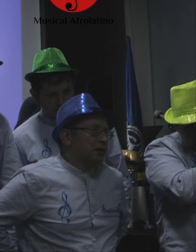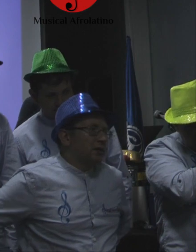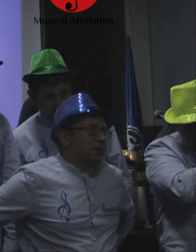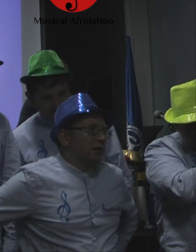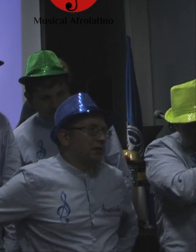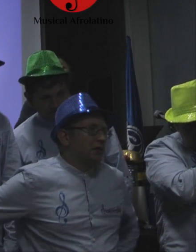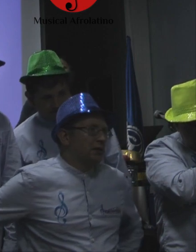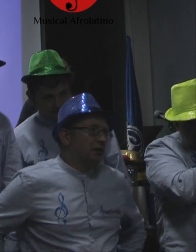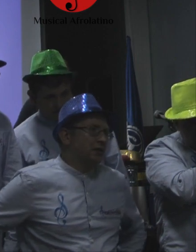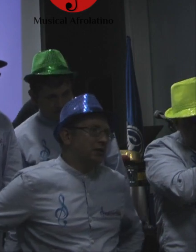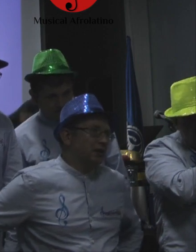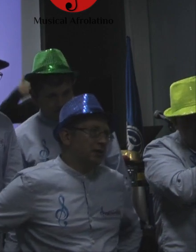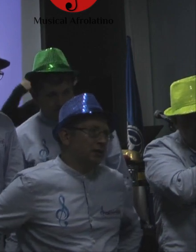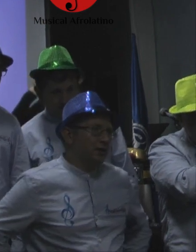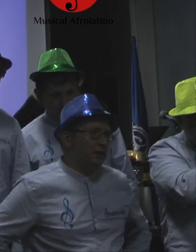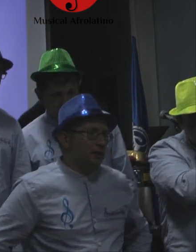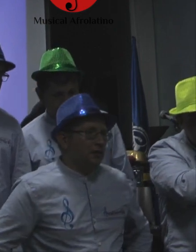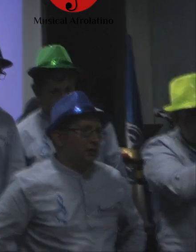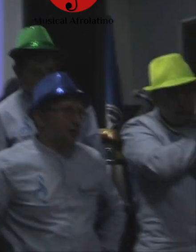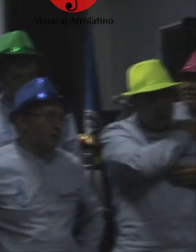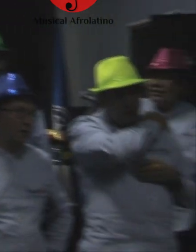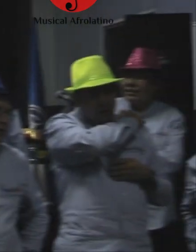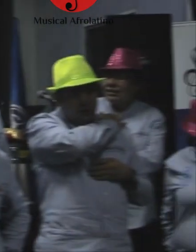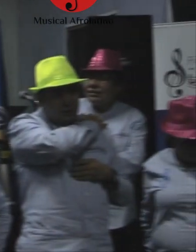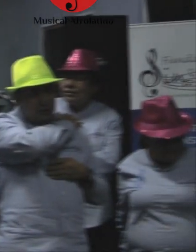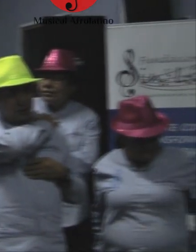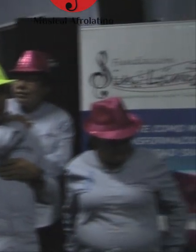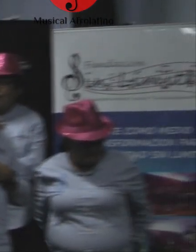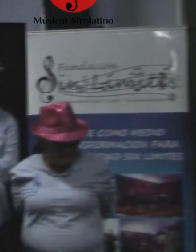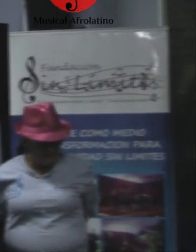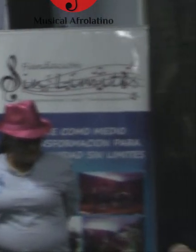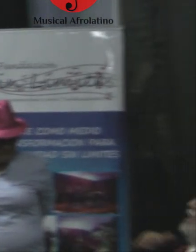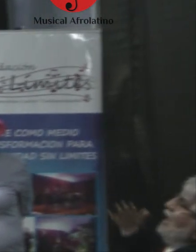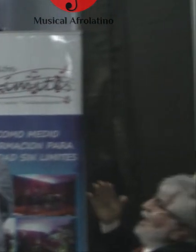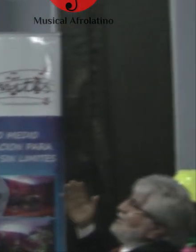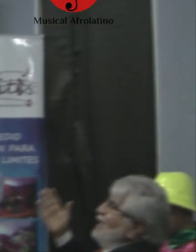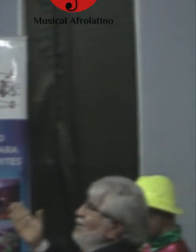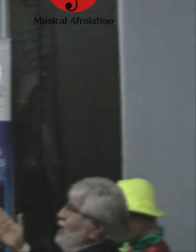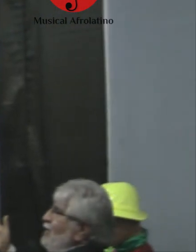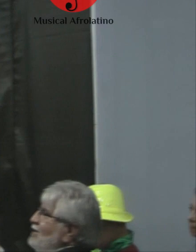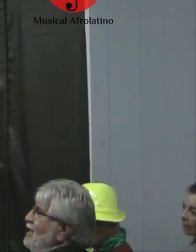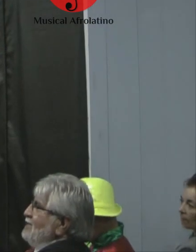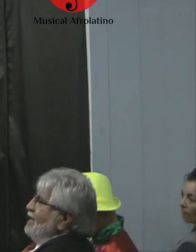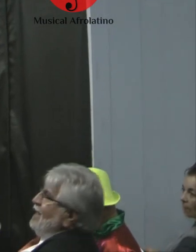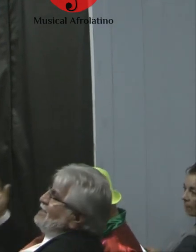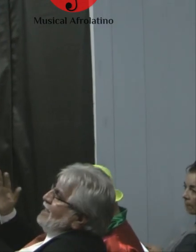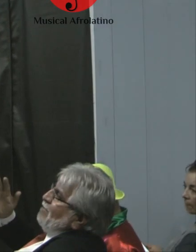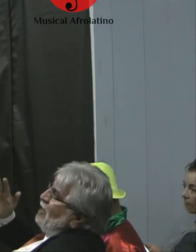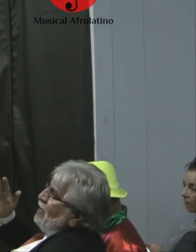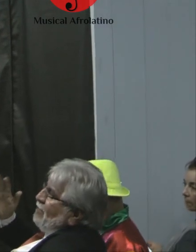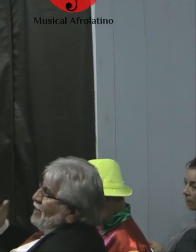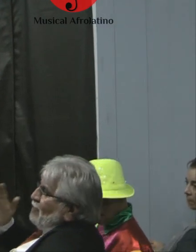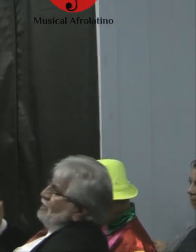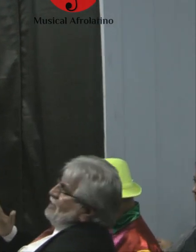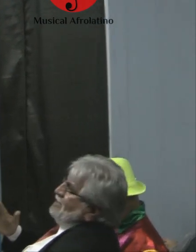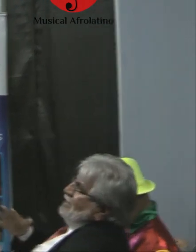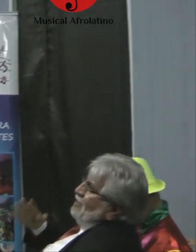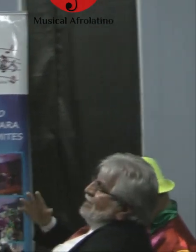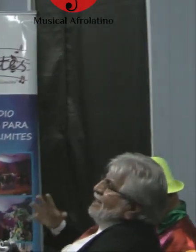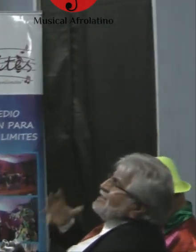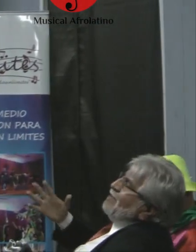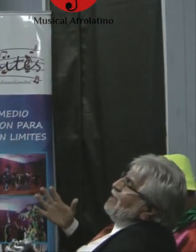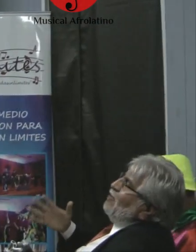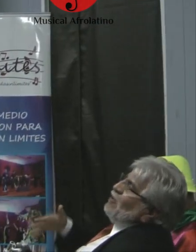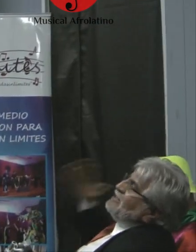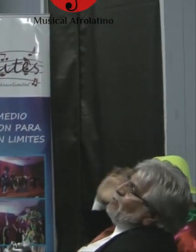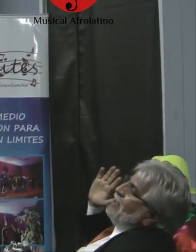y antes de vivir la salsa y ahora cómo son ustedes? Es decir, ¿qué les ha cambiado la salsa? ¿Qué les ha cambiado la vida a ustedes?